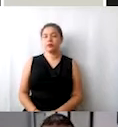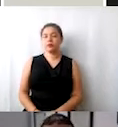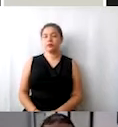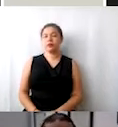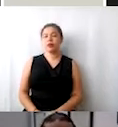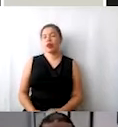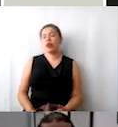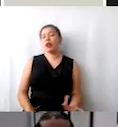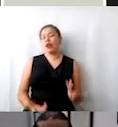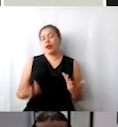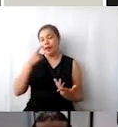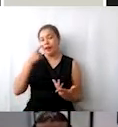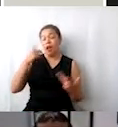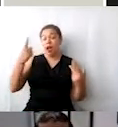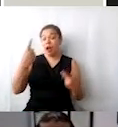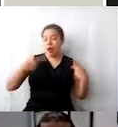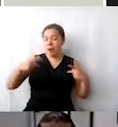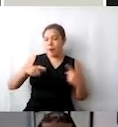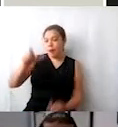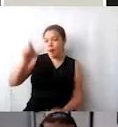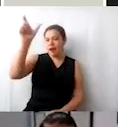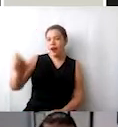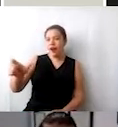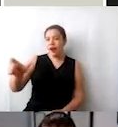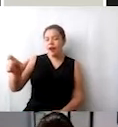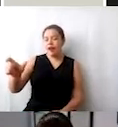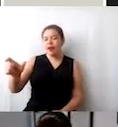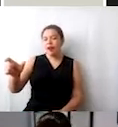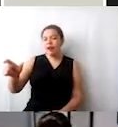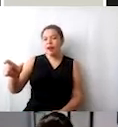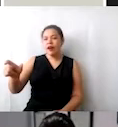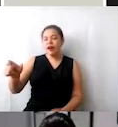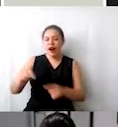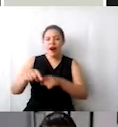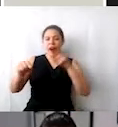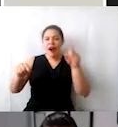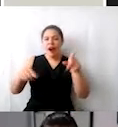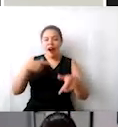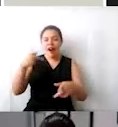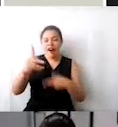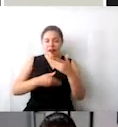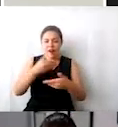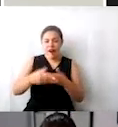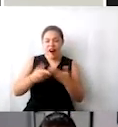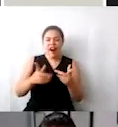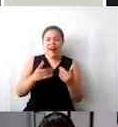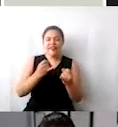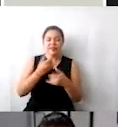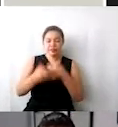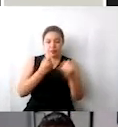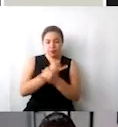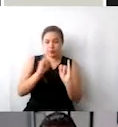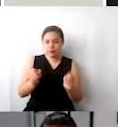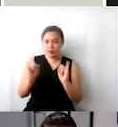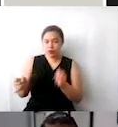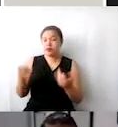básicamente, dice que si una persona física o moral se obliga a prestar a otra por conducto de sus trabajadores un servicio independiente de los que prevé el